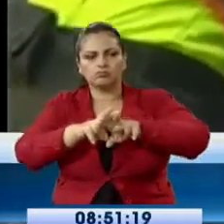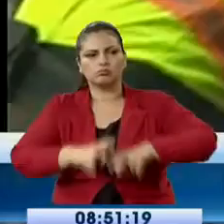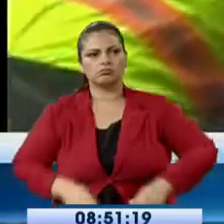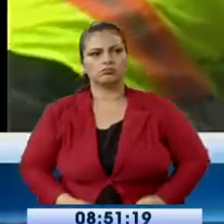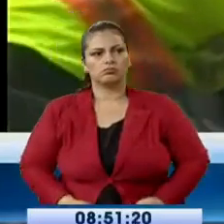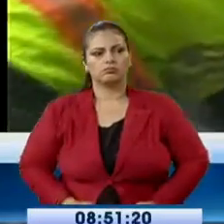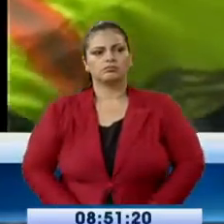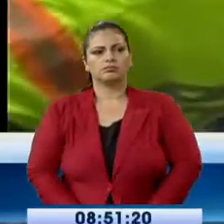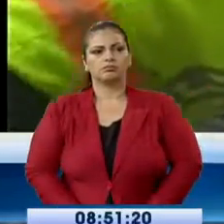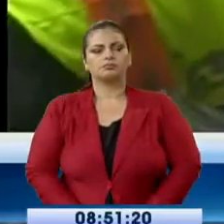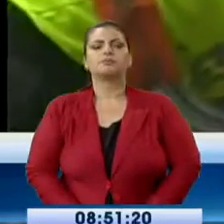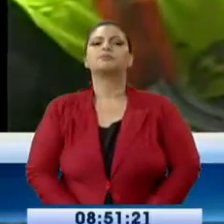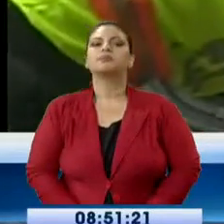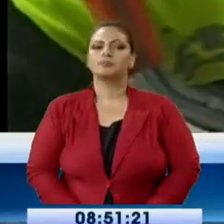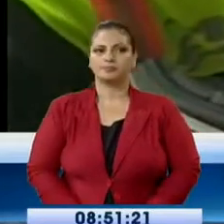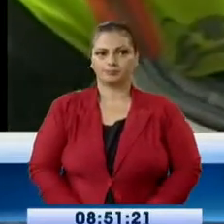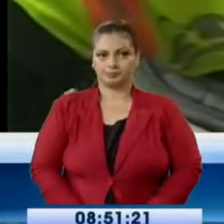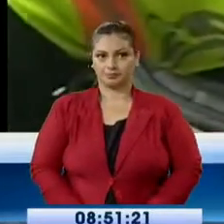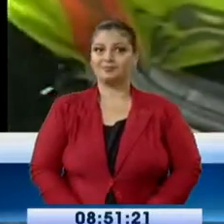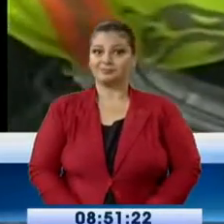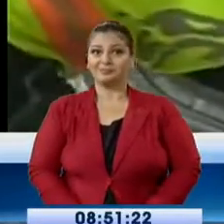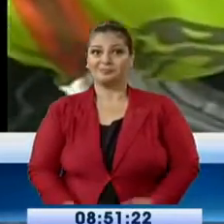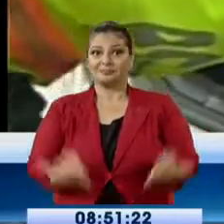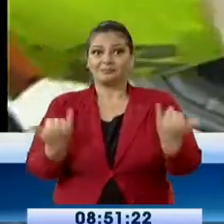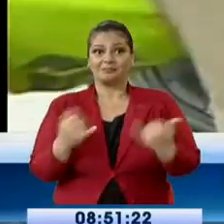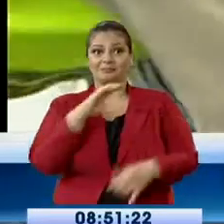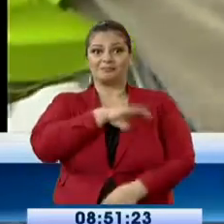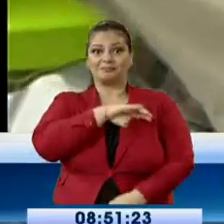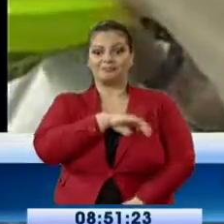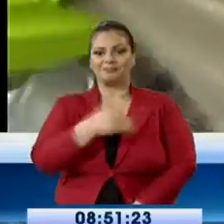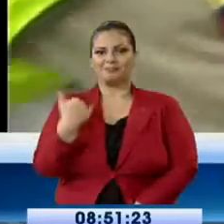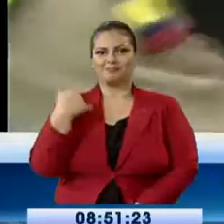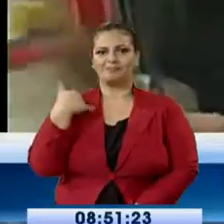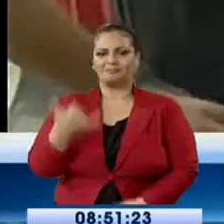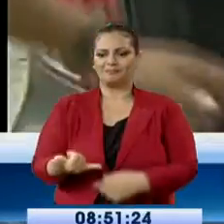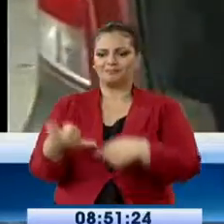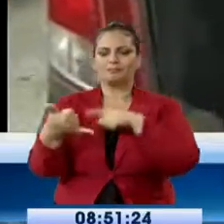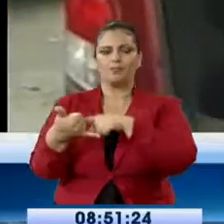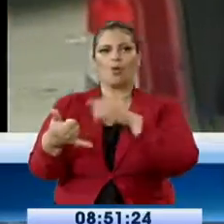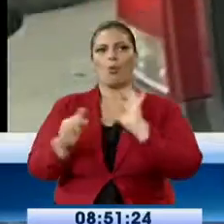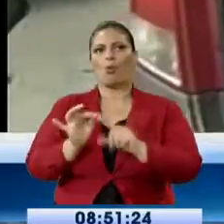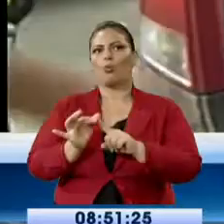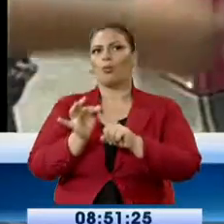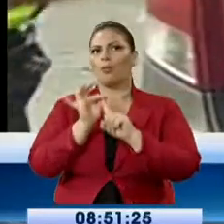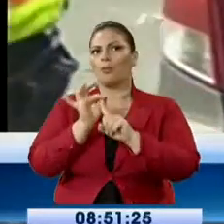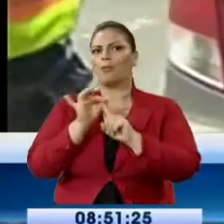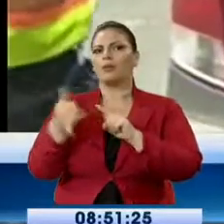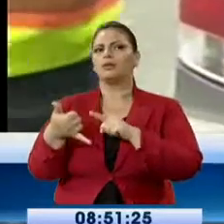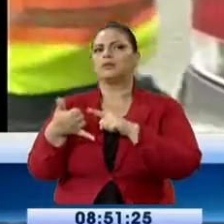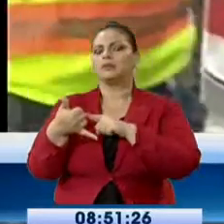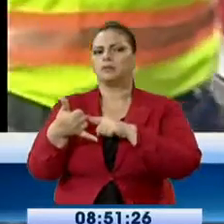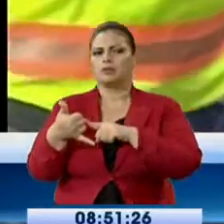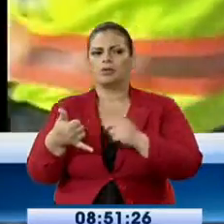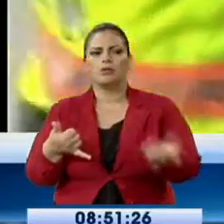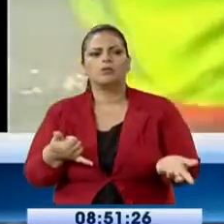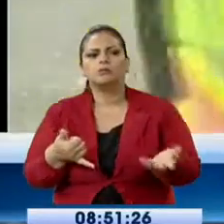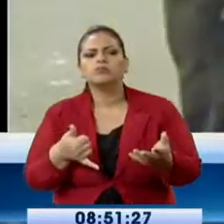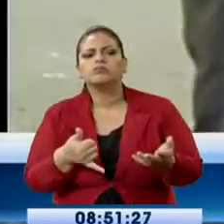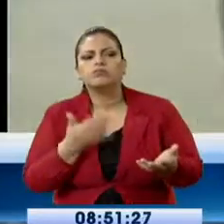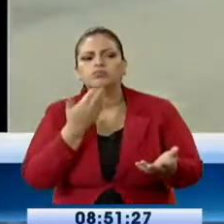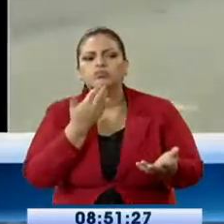Y eso con el apoyo del software con el que ahora cuenta la Policía Nacional para verificar posiblemente algún